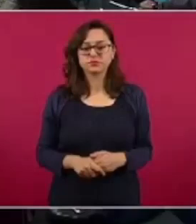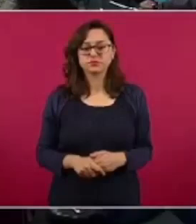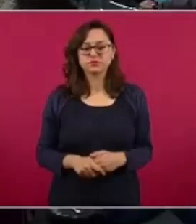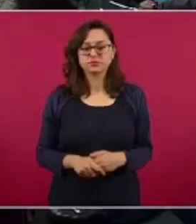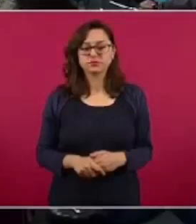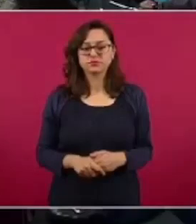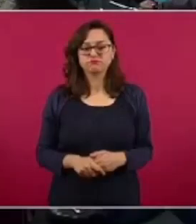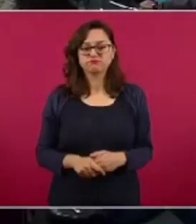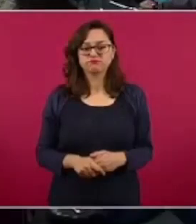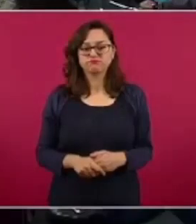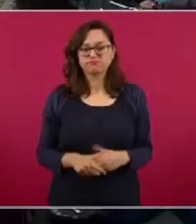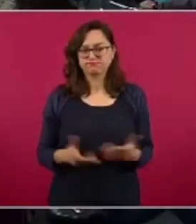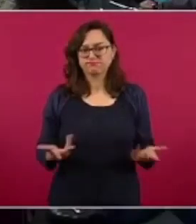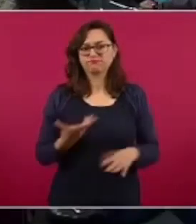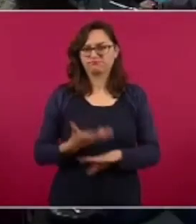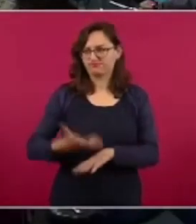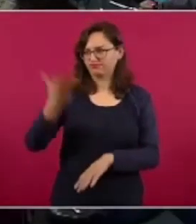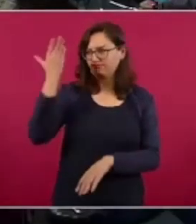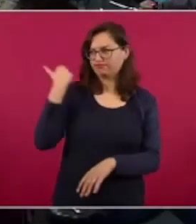Para que vean cómo era.